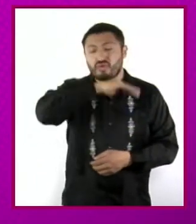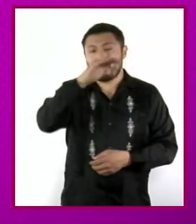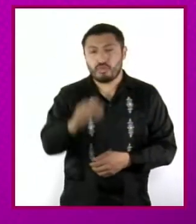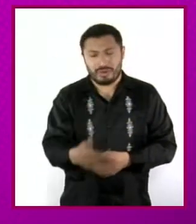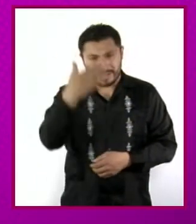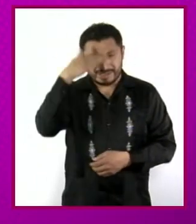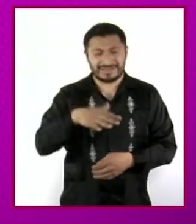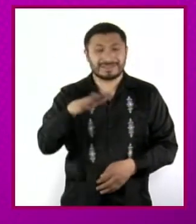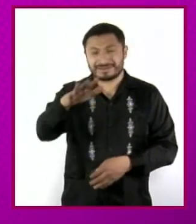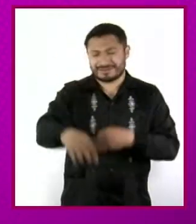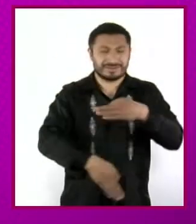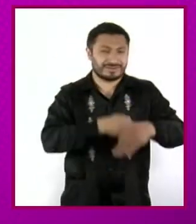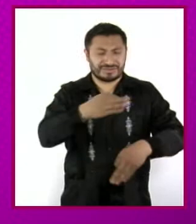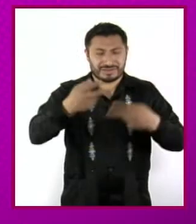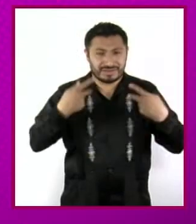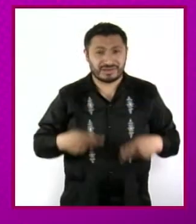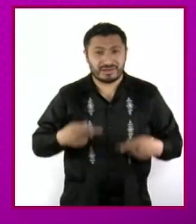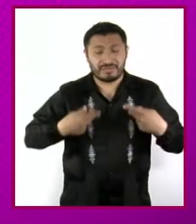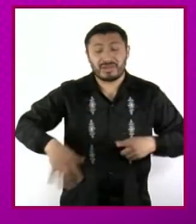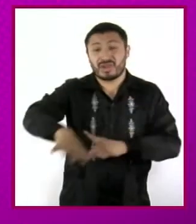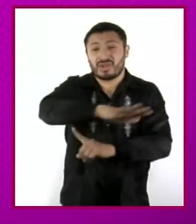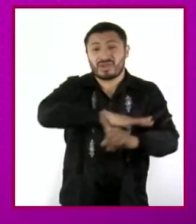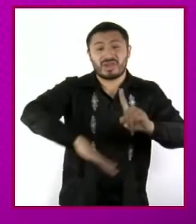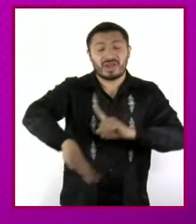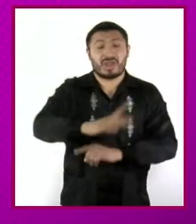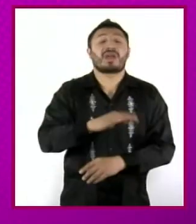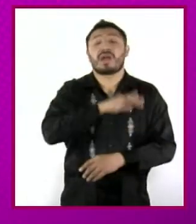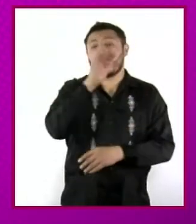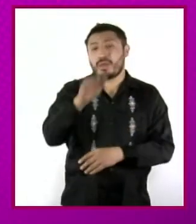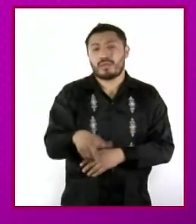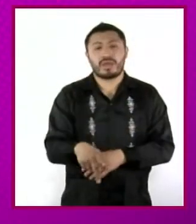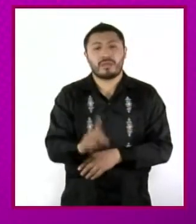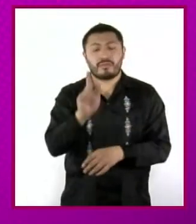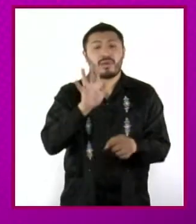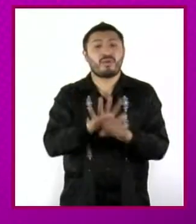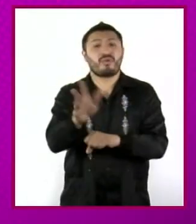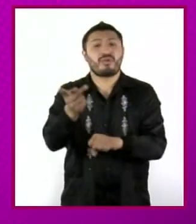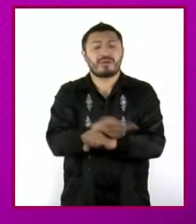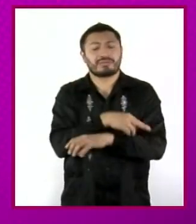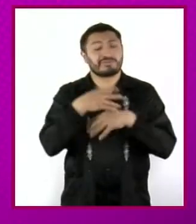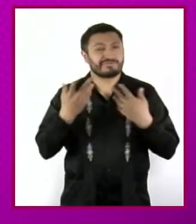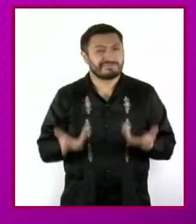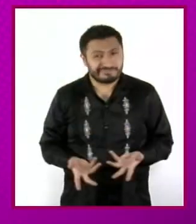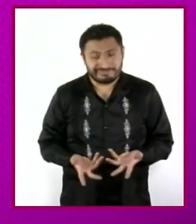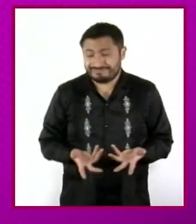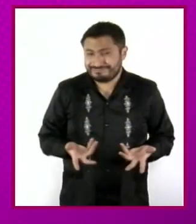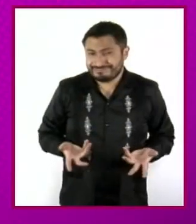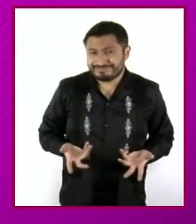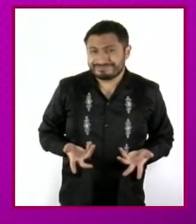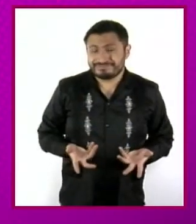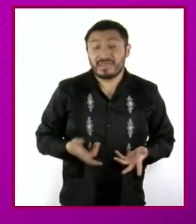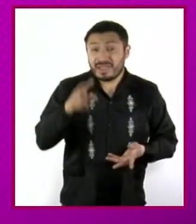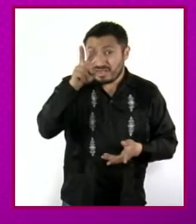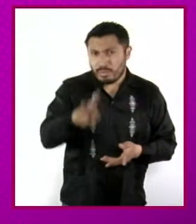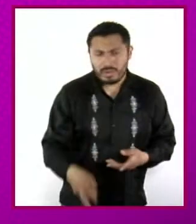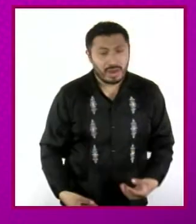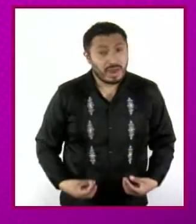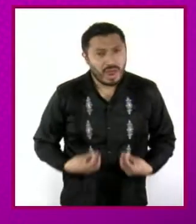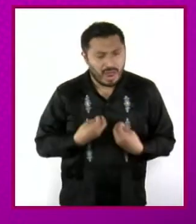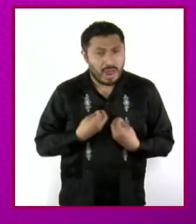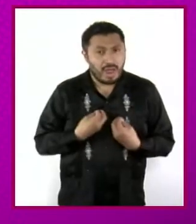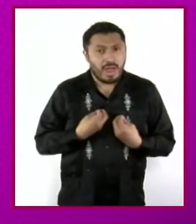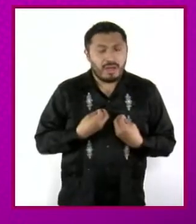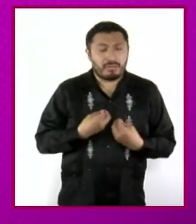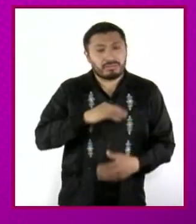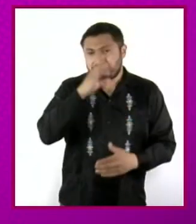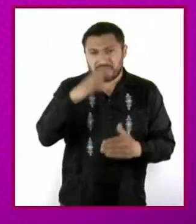que se van a morir a los de mi alrededor, pero ¿qué va a pasar? O sea, realmente esta vida se termina